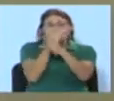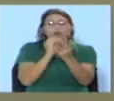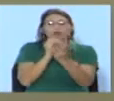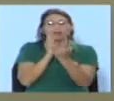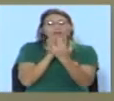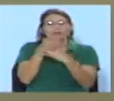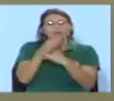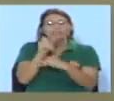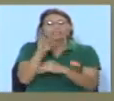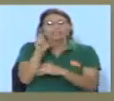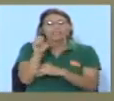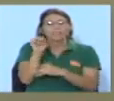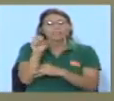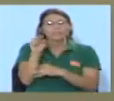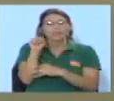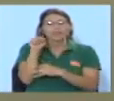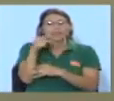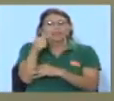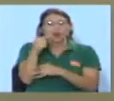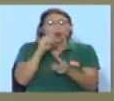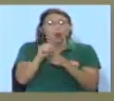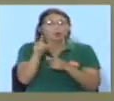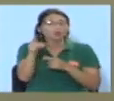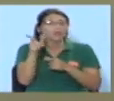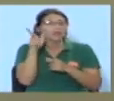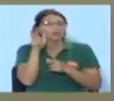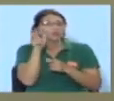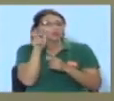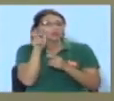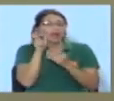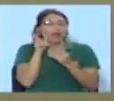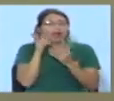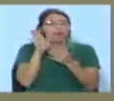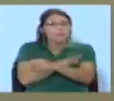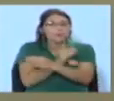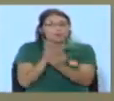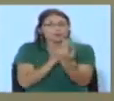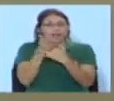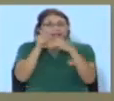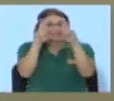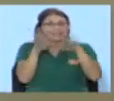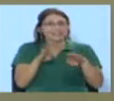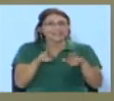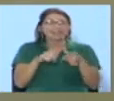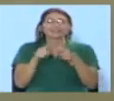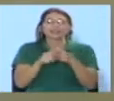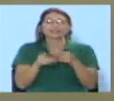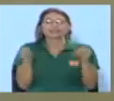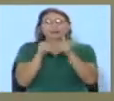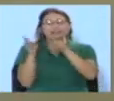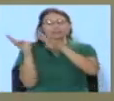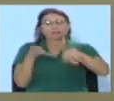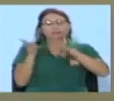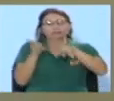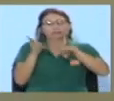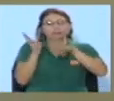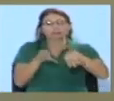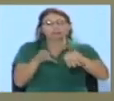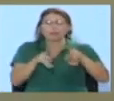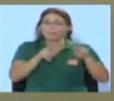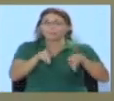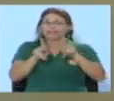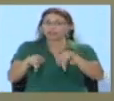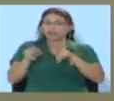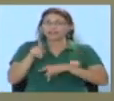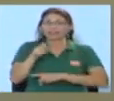de una mayor cantidad de consumo. Entonces, ahí lo importante es entender, o lo primero que la gente debería entender es